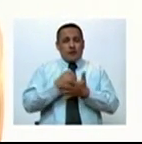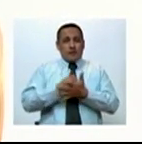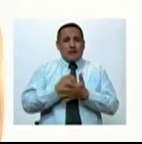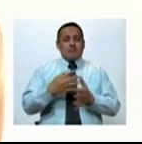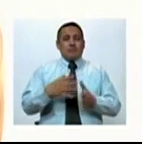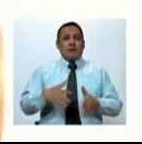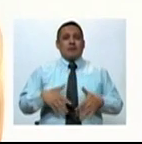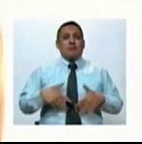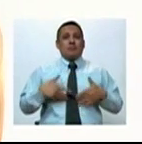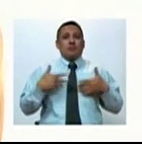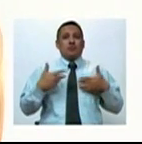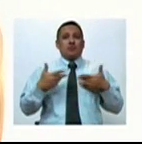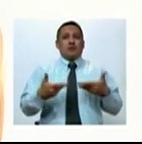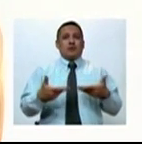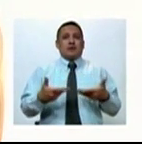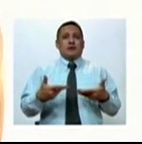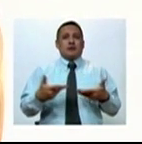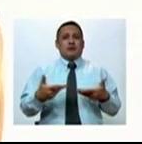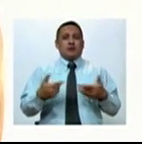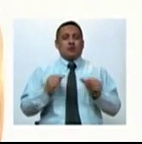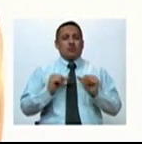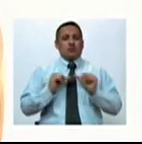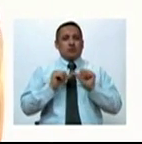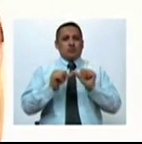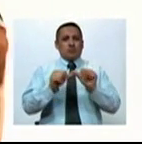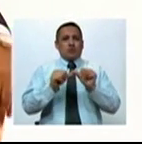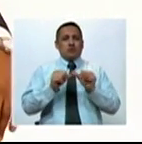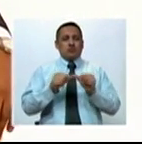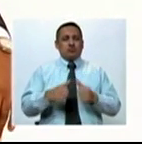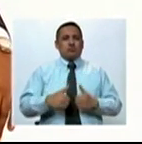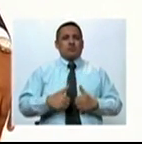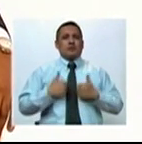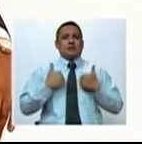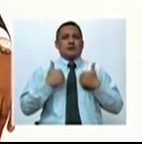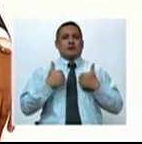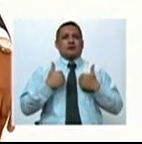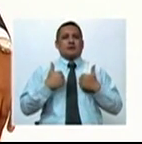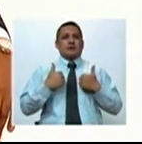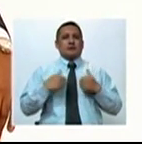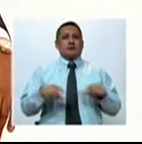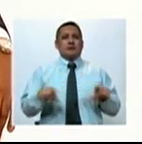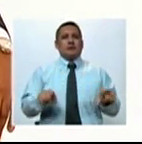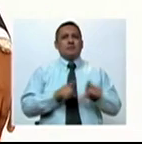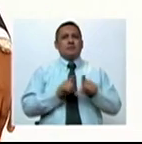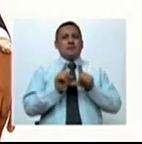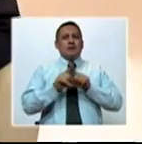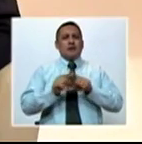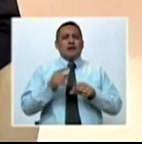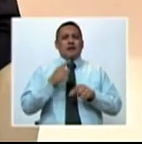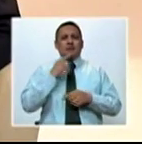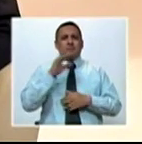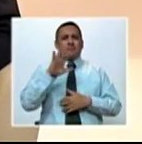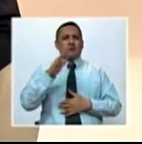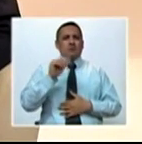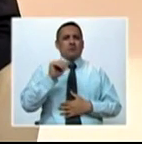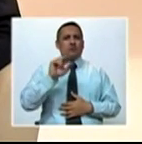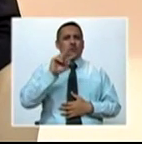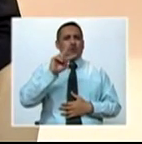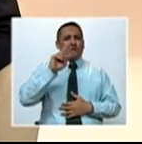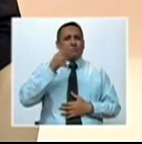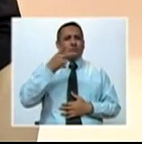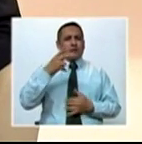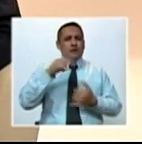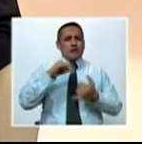continuar con su vida. Es más o menos 2.000 soles, ¿no? Más o menos. Más o menos, Sí. porque